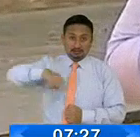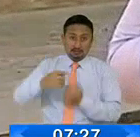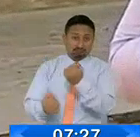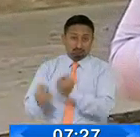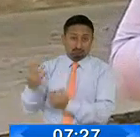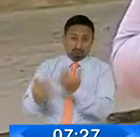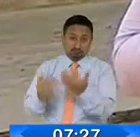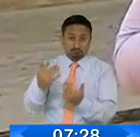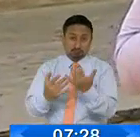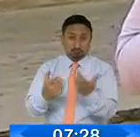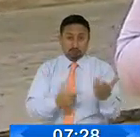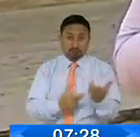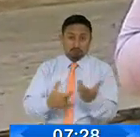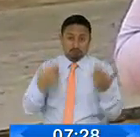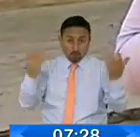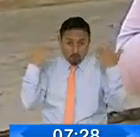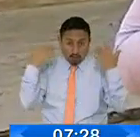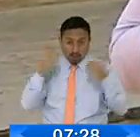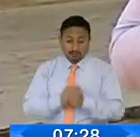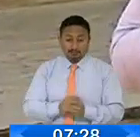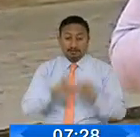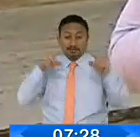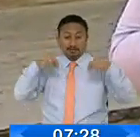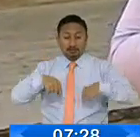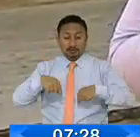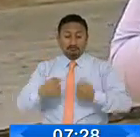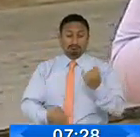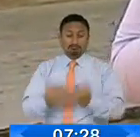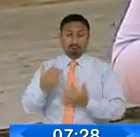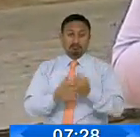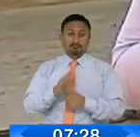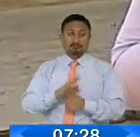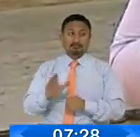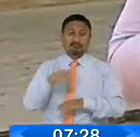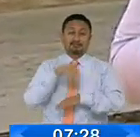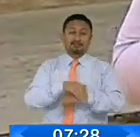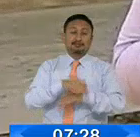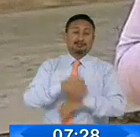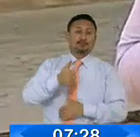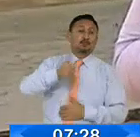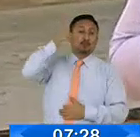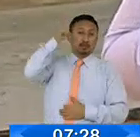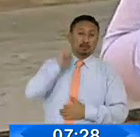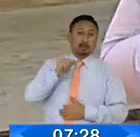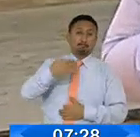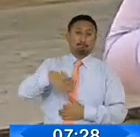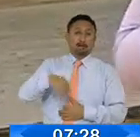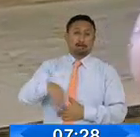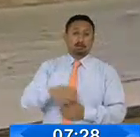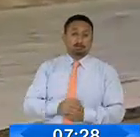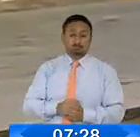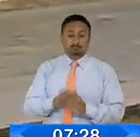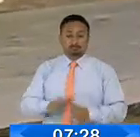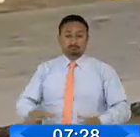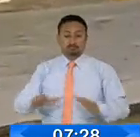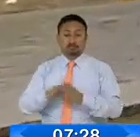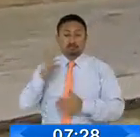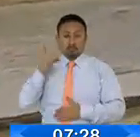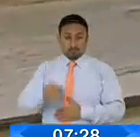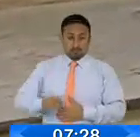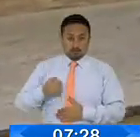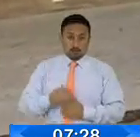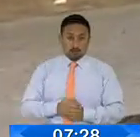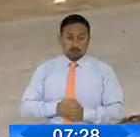parte de los bomberos de Guayaquil en torno a este incendio que se registró la tarde de ayer miércoles en el sector de la vía Daule, justamente